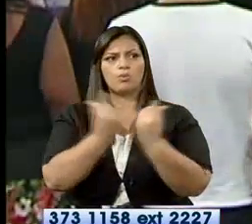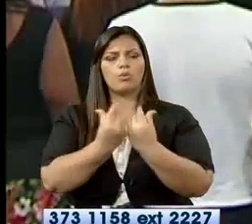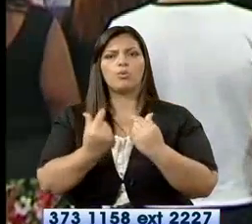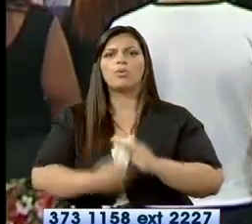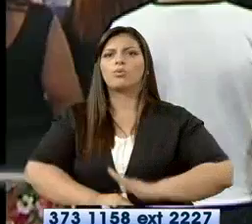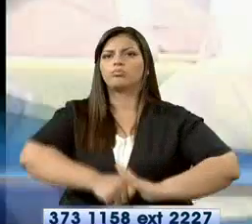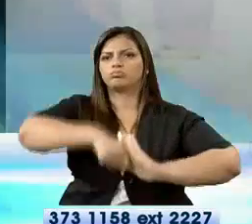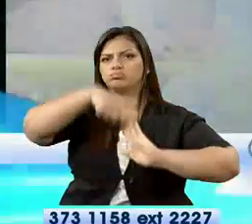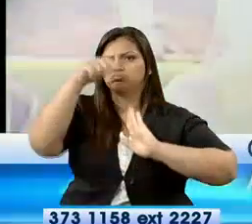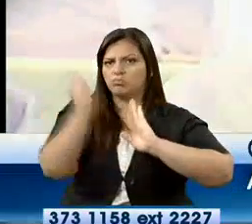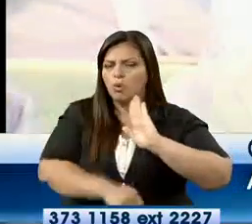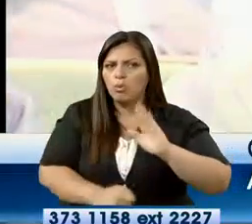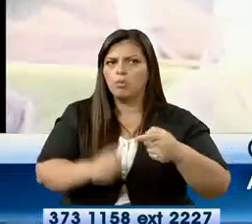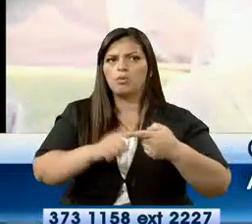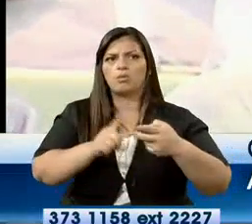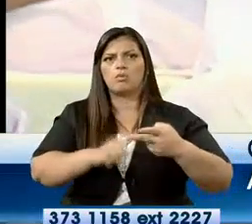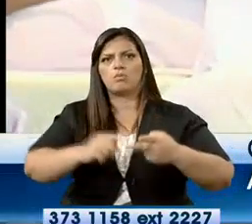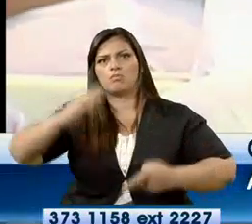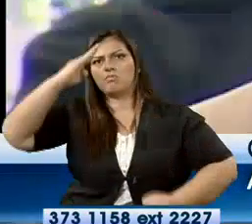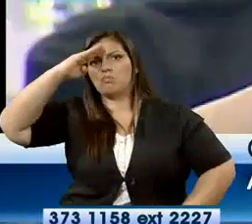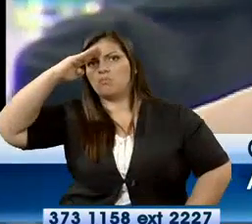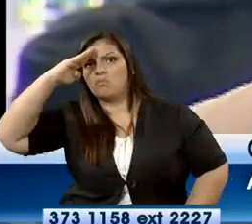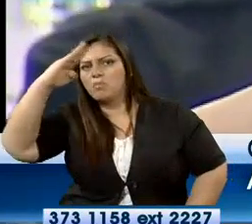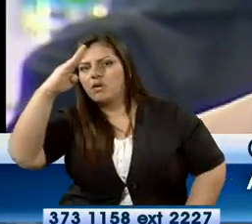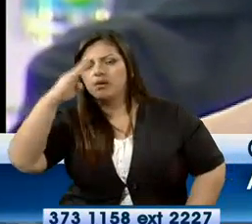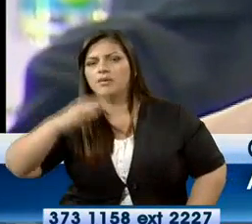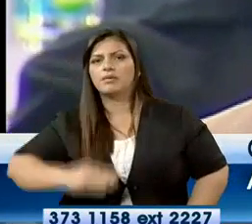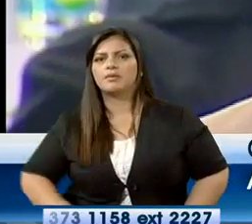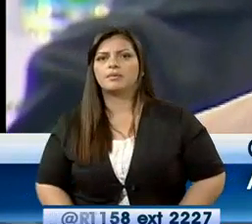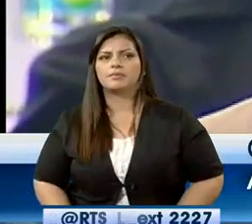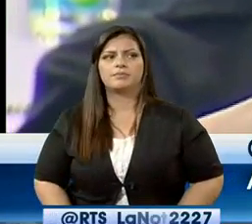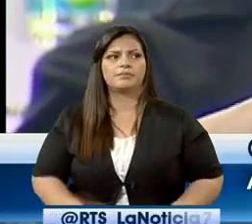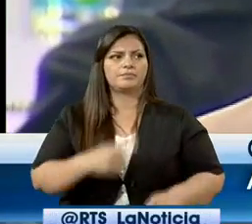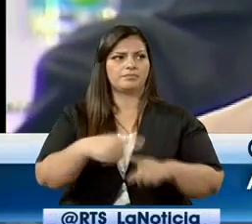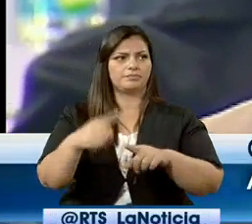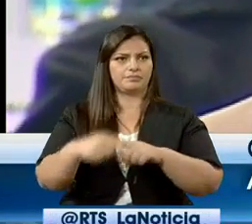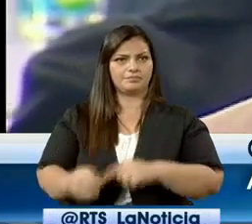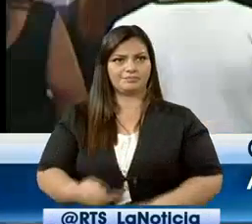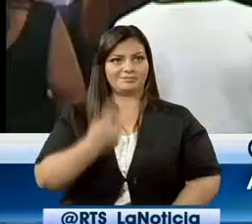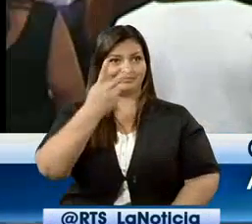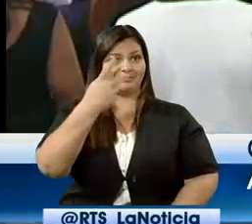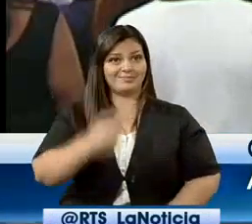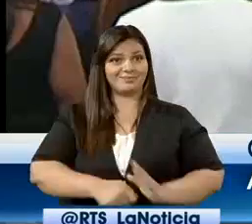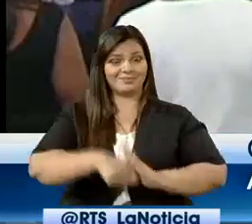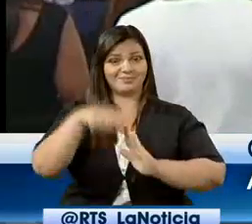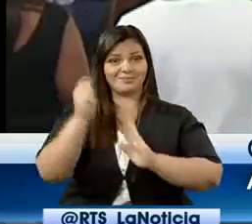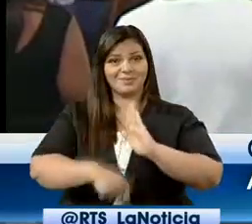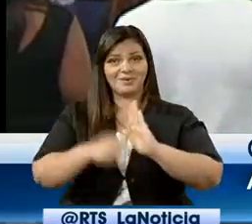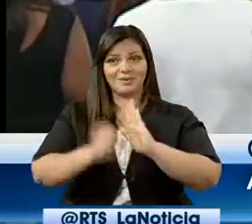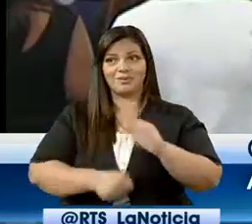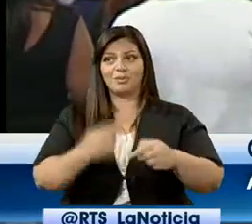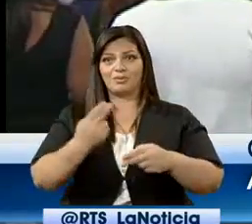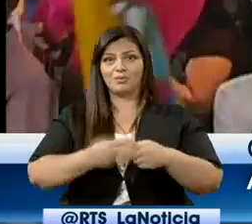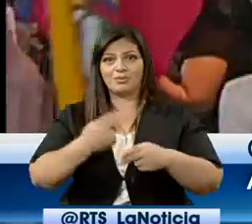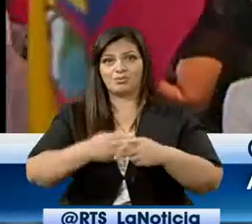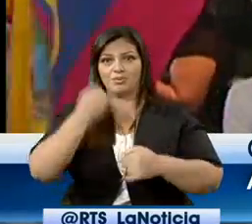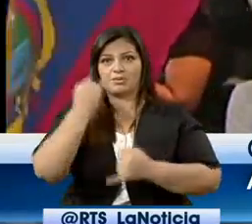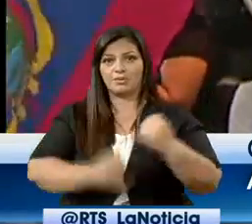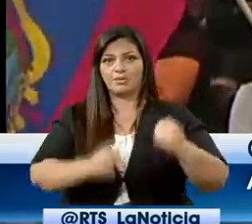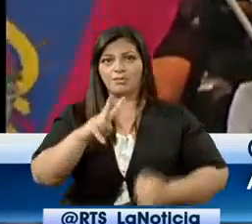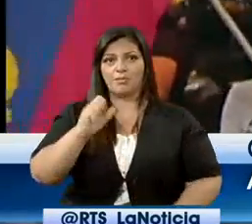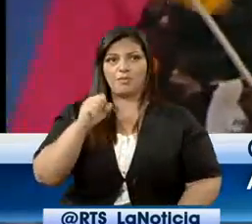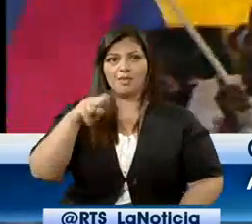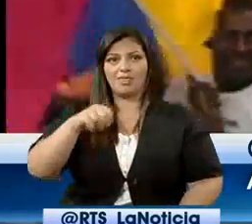Los abogados Héctor Vanegas y Hernán Ulloa son parte de los 34 nuevos integrantes de Compromiso